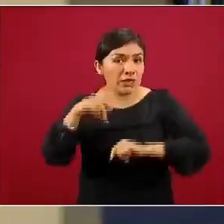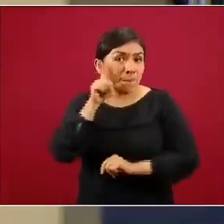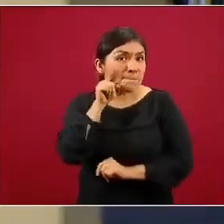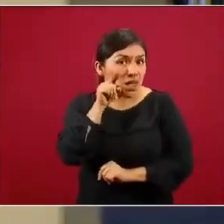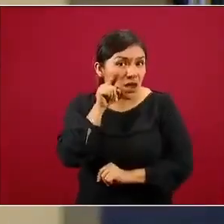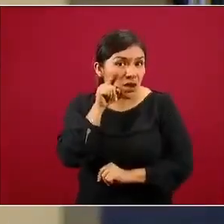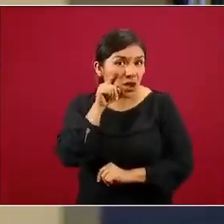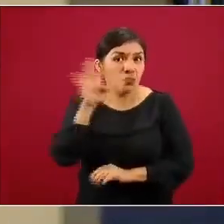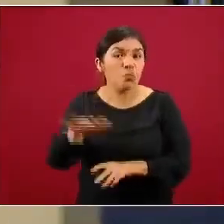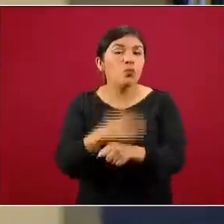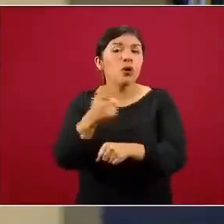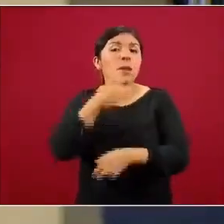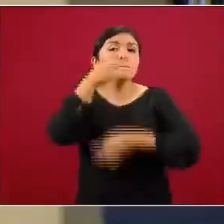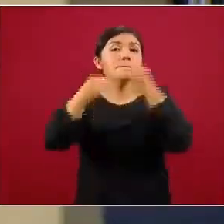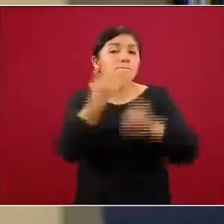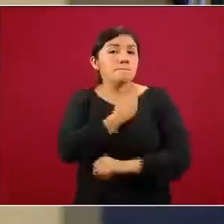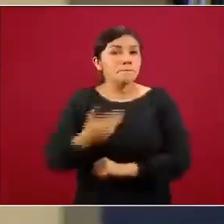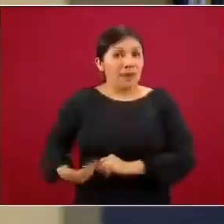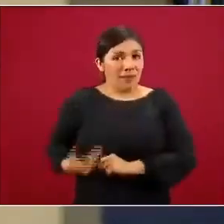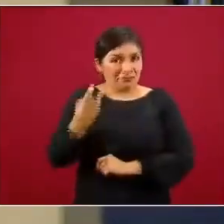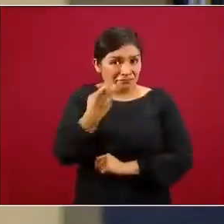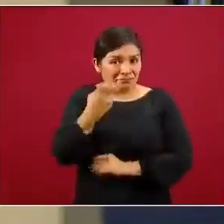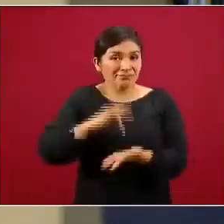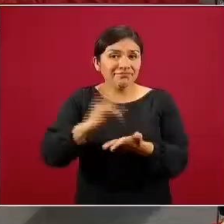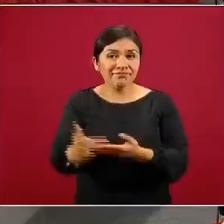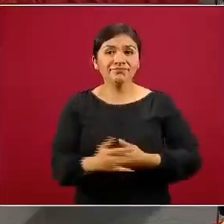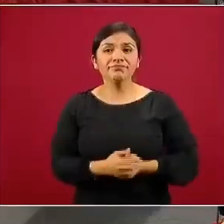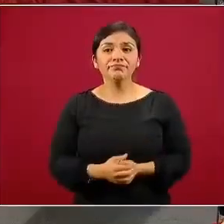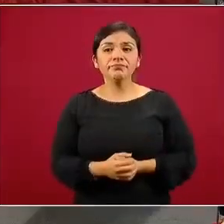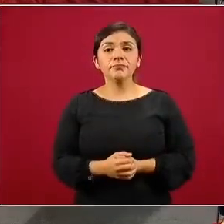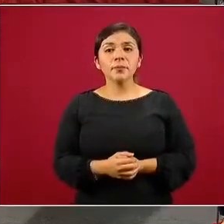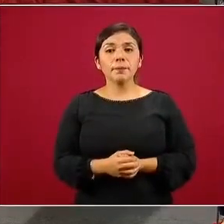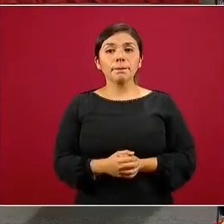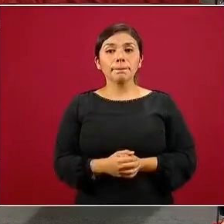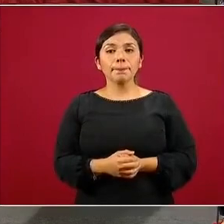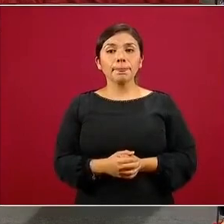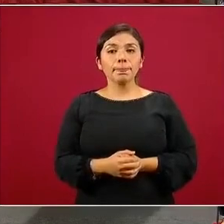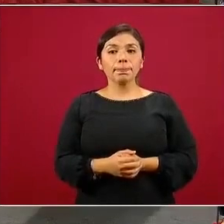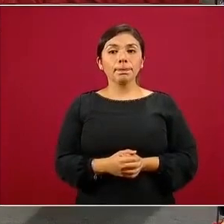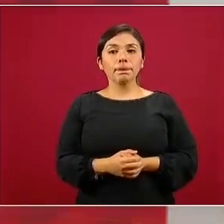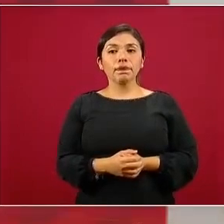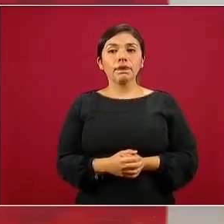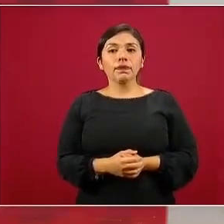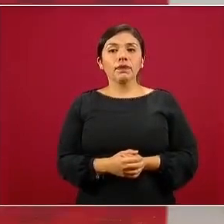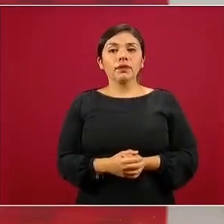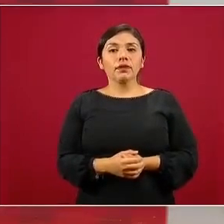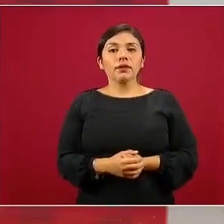mañana ante el anuncio del señor presidente. Gracias. Muchas gracias. La